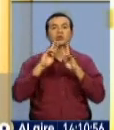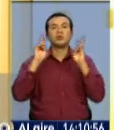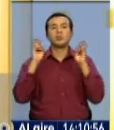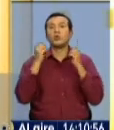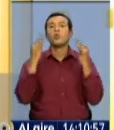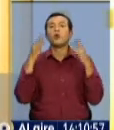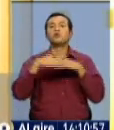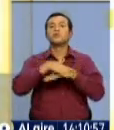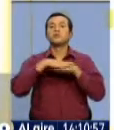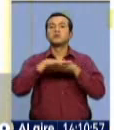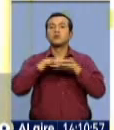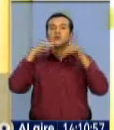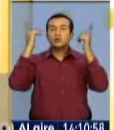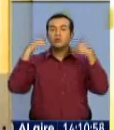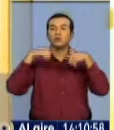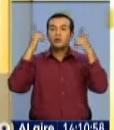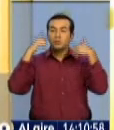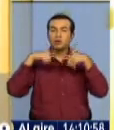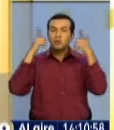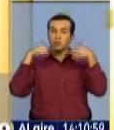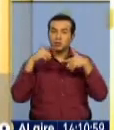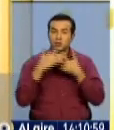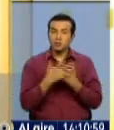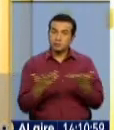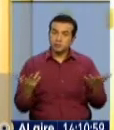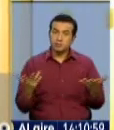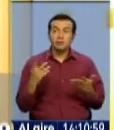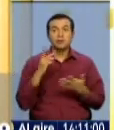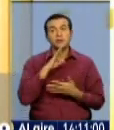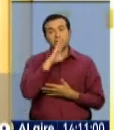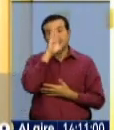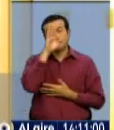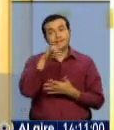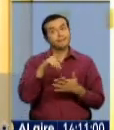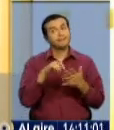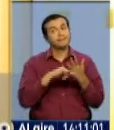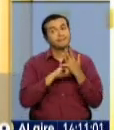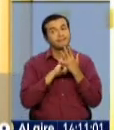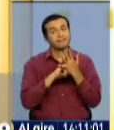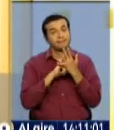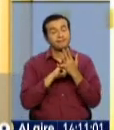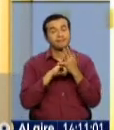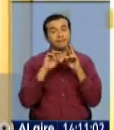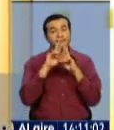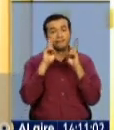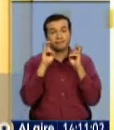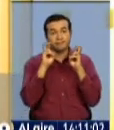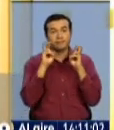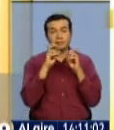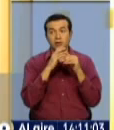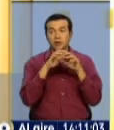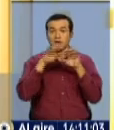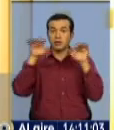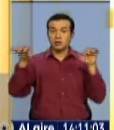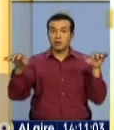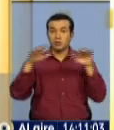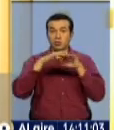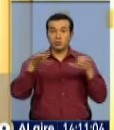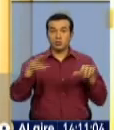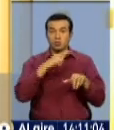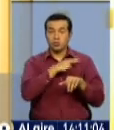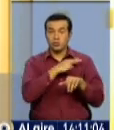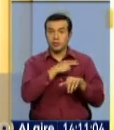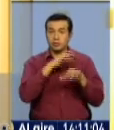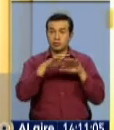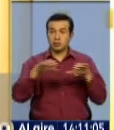cuántos bachilleres se gradúan, pero defendemos igual y vamos a trabajar por el asunto de la extensión de la